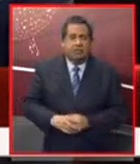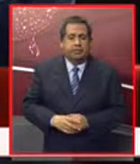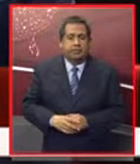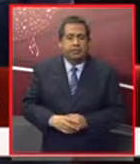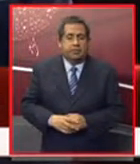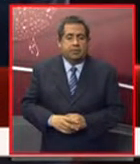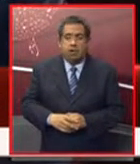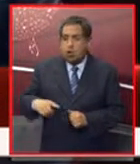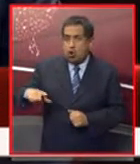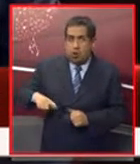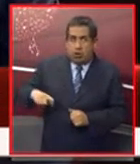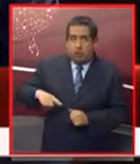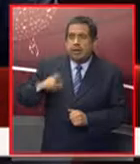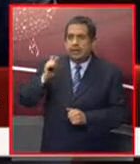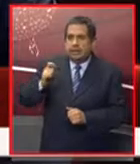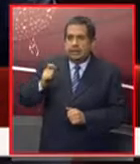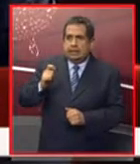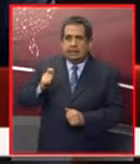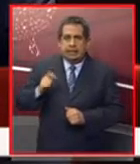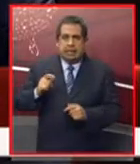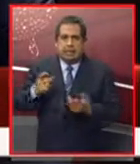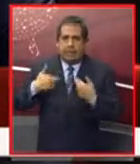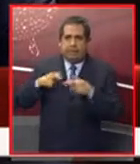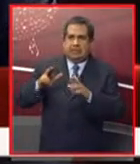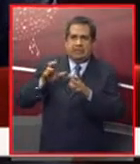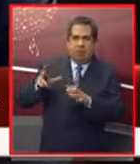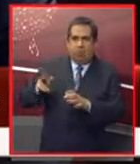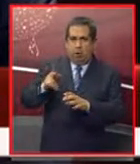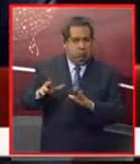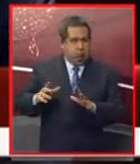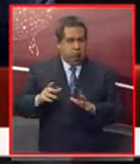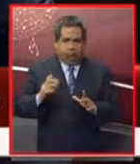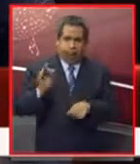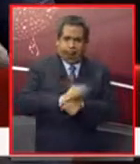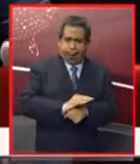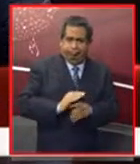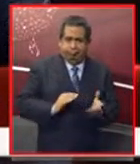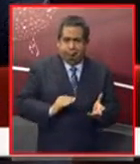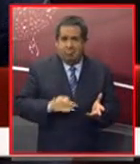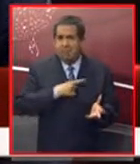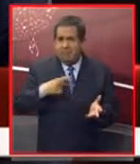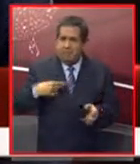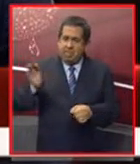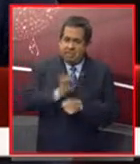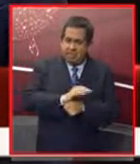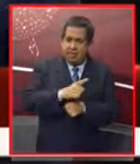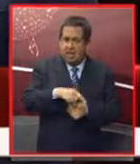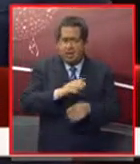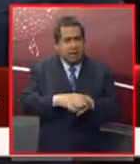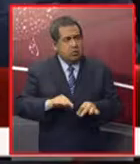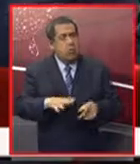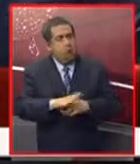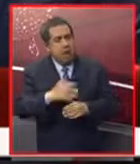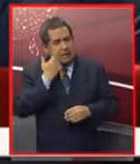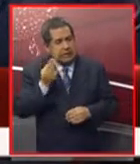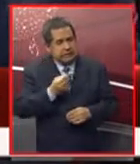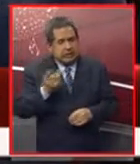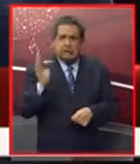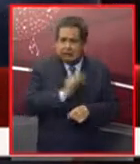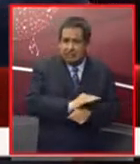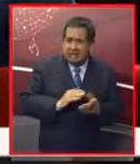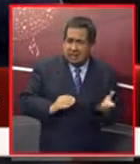es la representación del pueblo y por lo tanto debe defender los intereses del